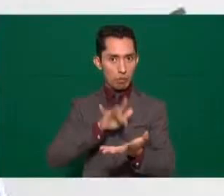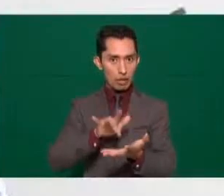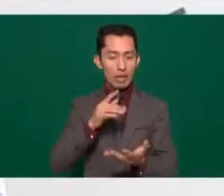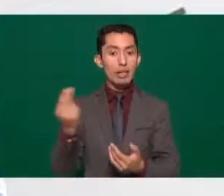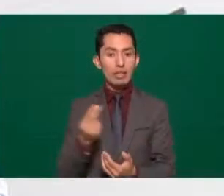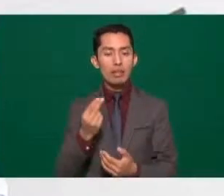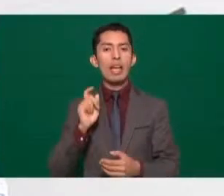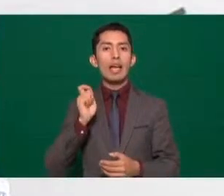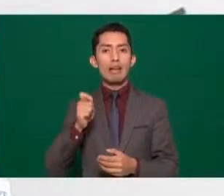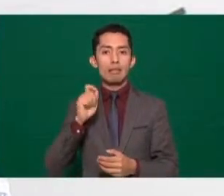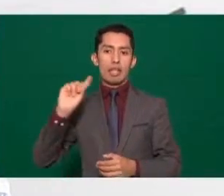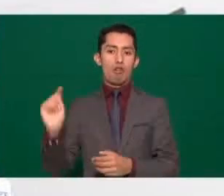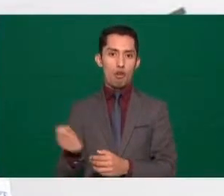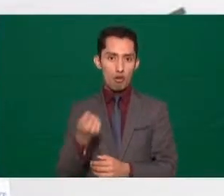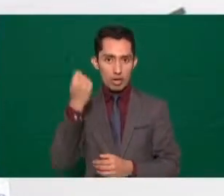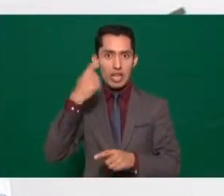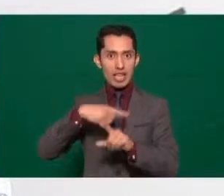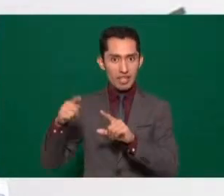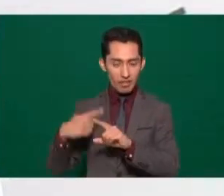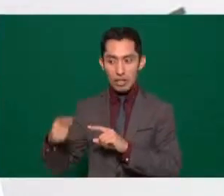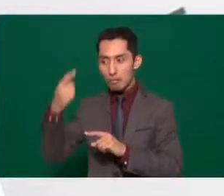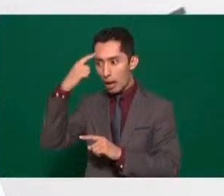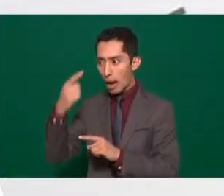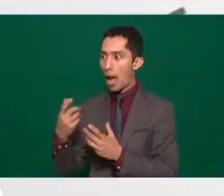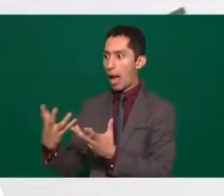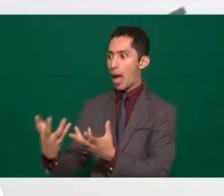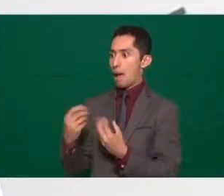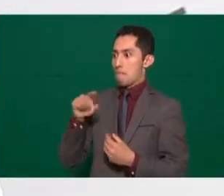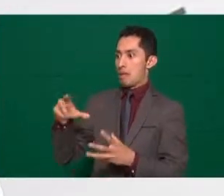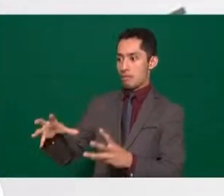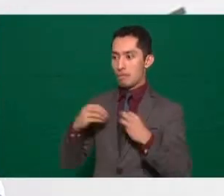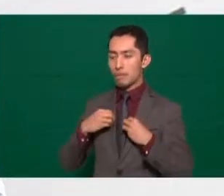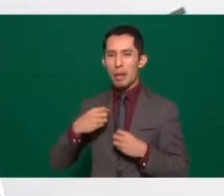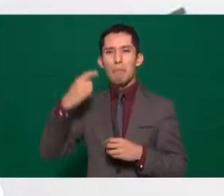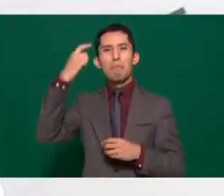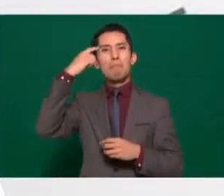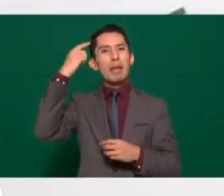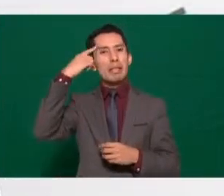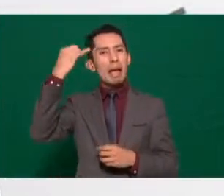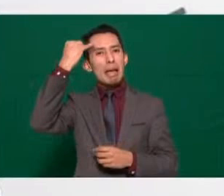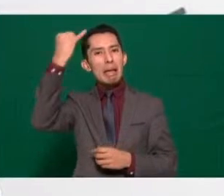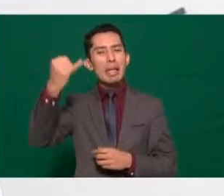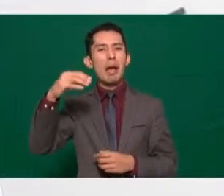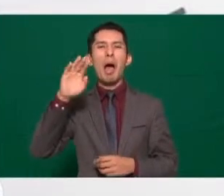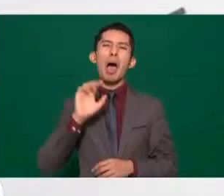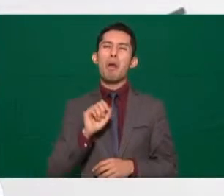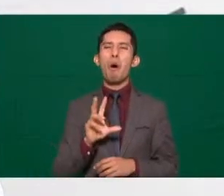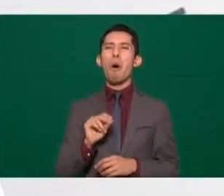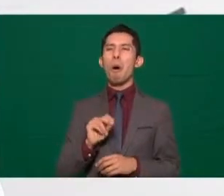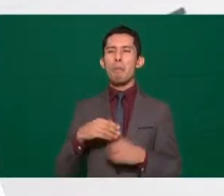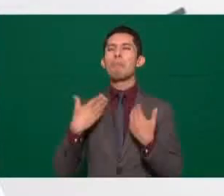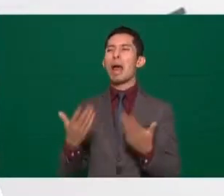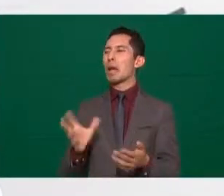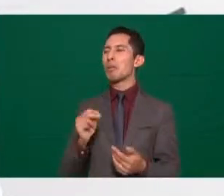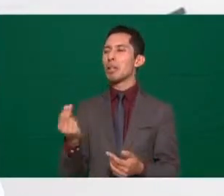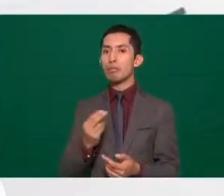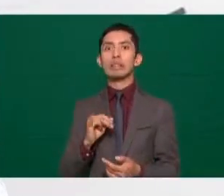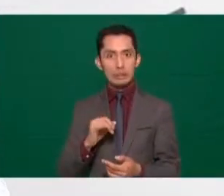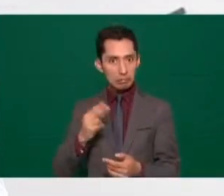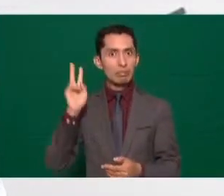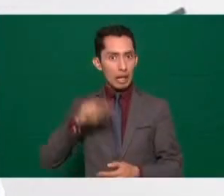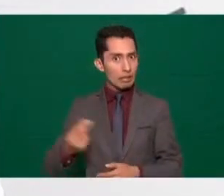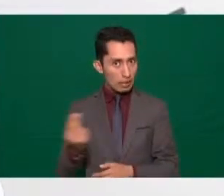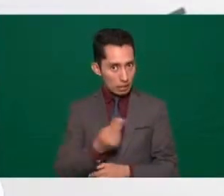las tecnologías, de la información y romper el mito de los nativos digitales. Debe instar a una